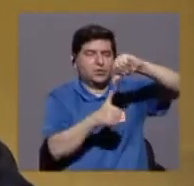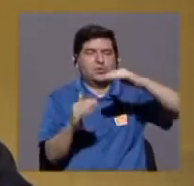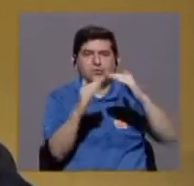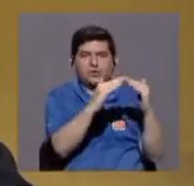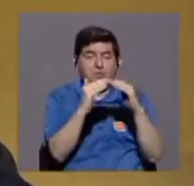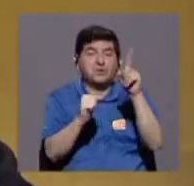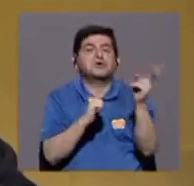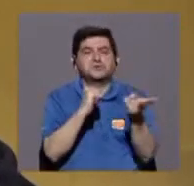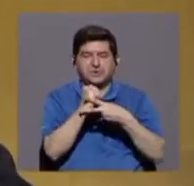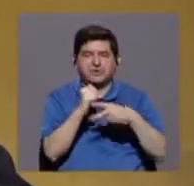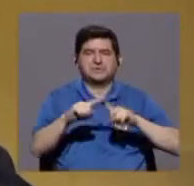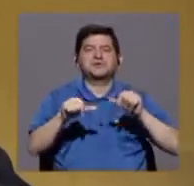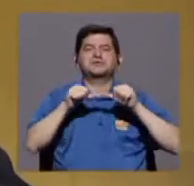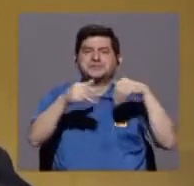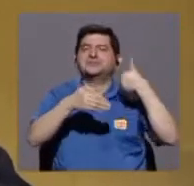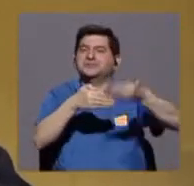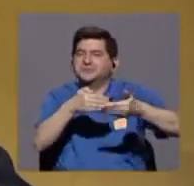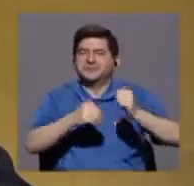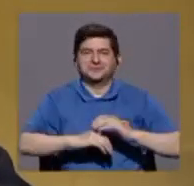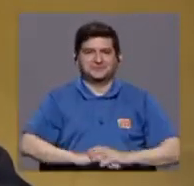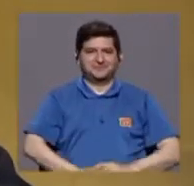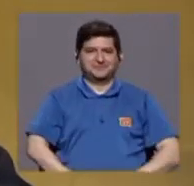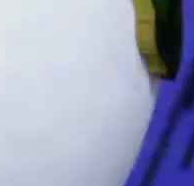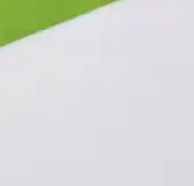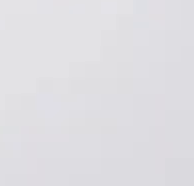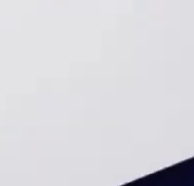Población alguna vez, pero regresamos.